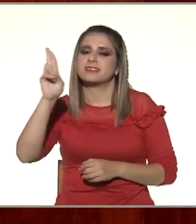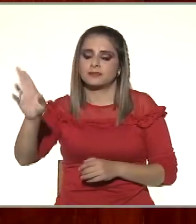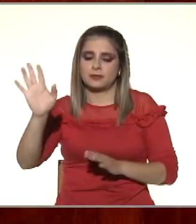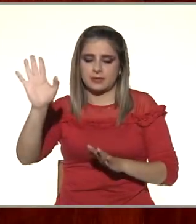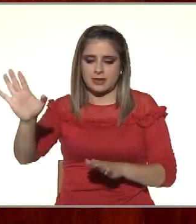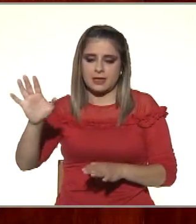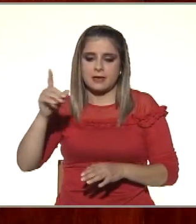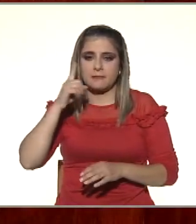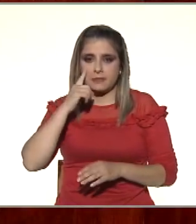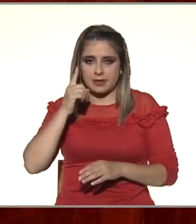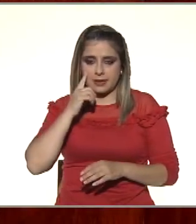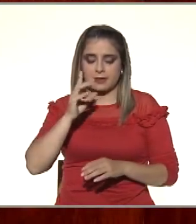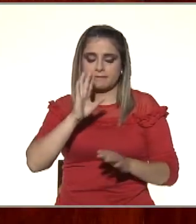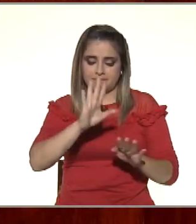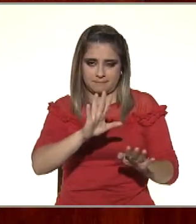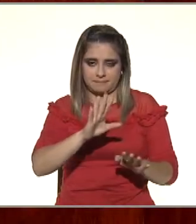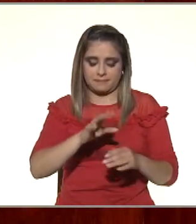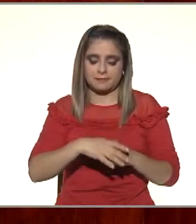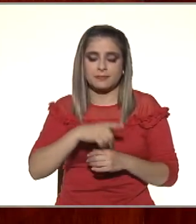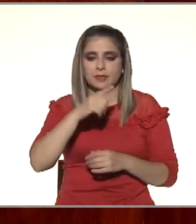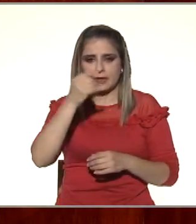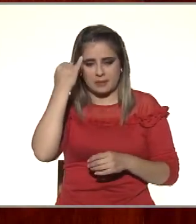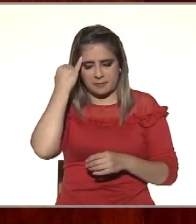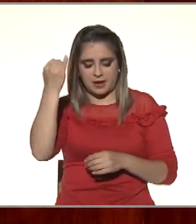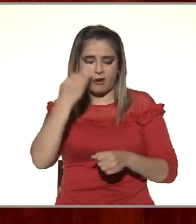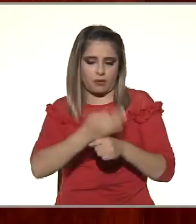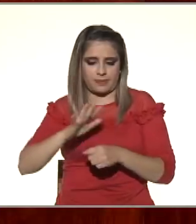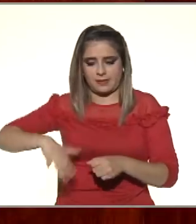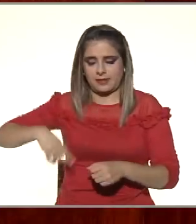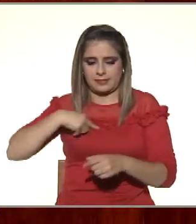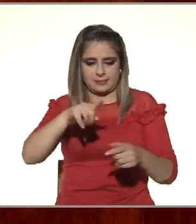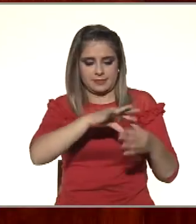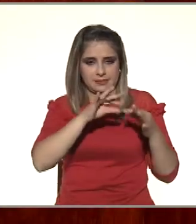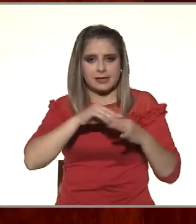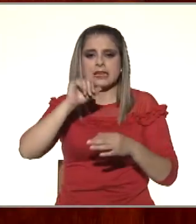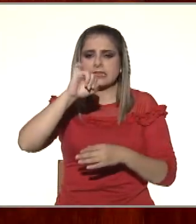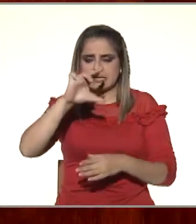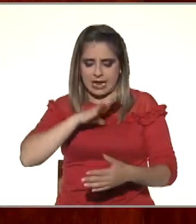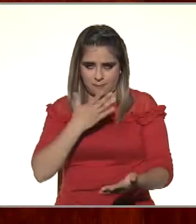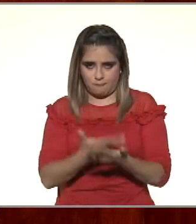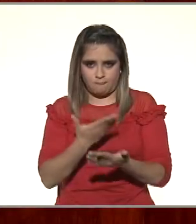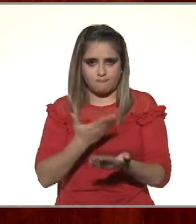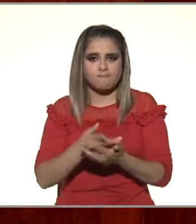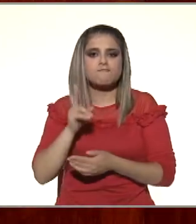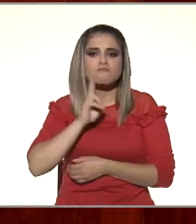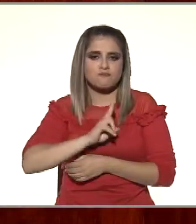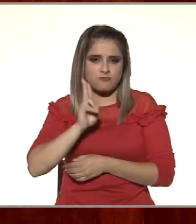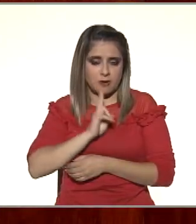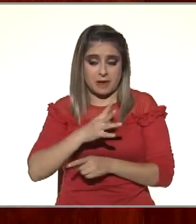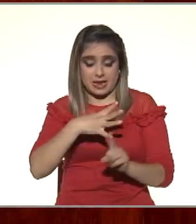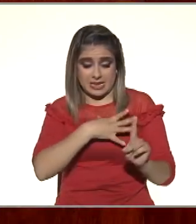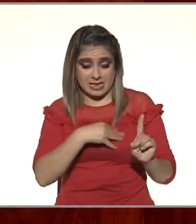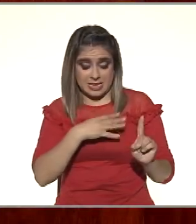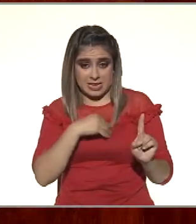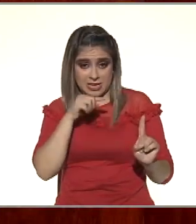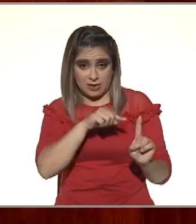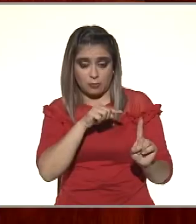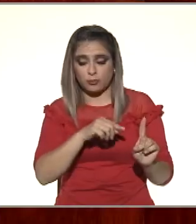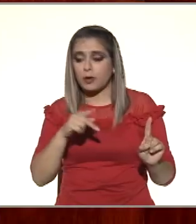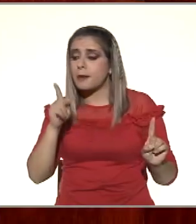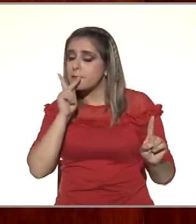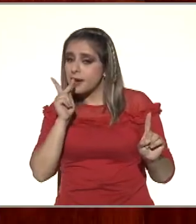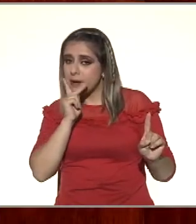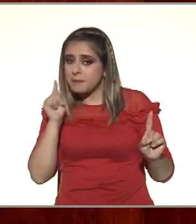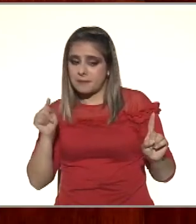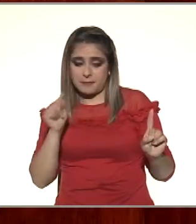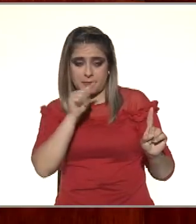mito o realidad, pero pensando un poco en lo que estamos diciendo. Sí está comprobado que los hijos de padres